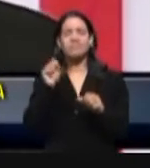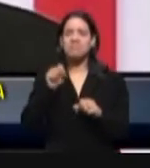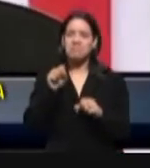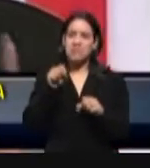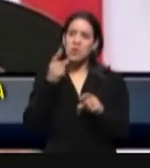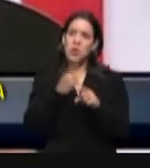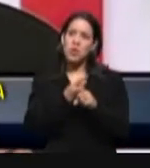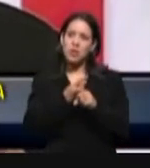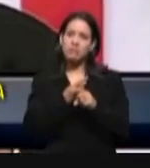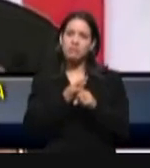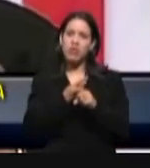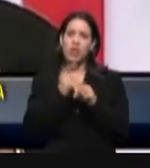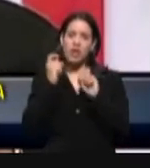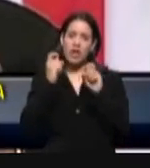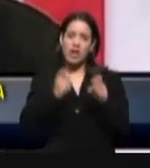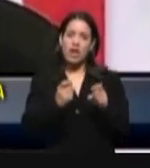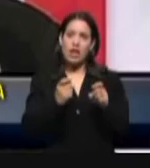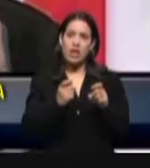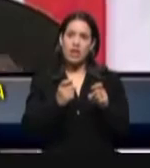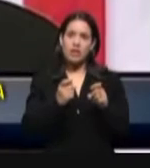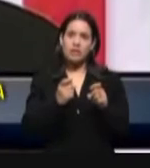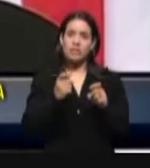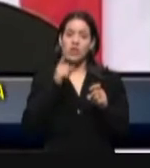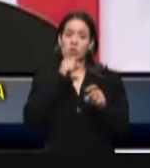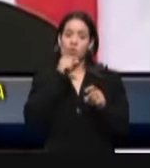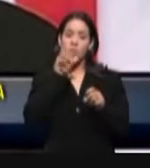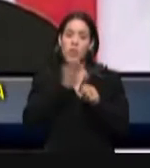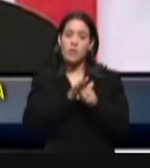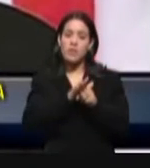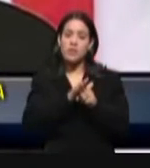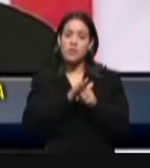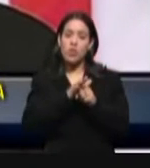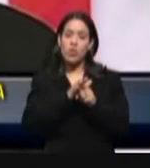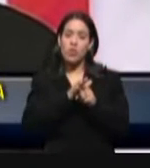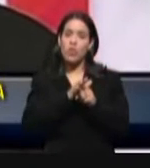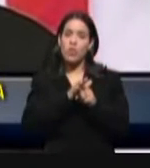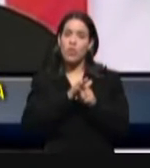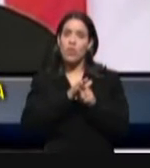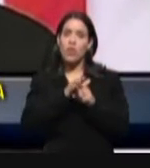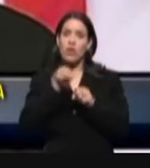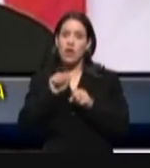dejaron. Se comprometieron con los bonistas de la autoridad.